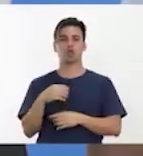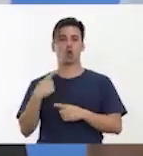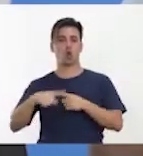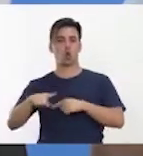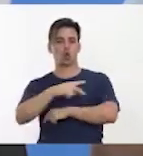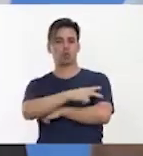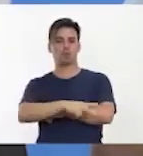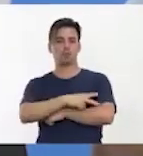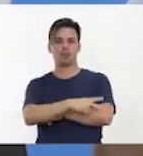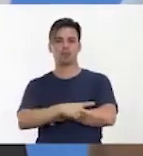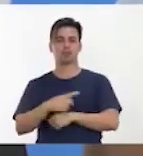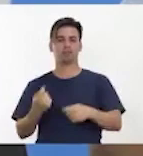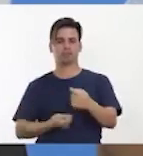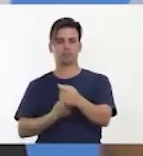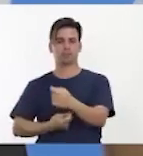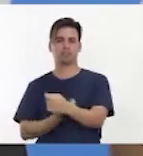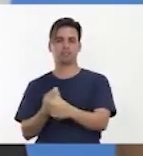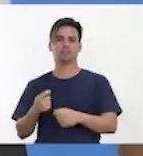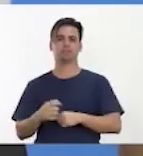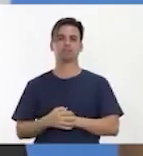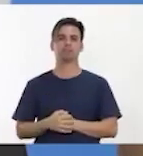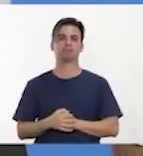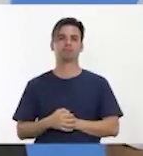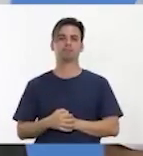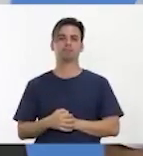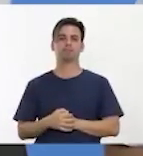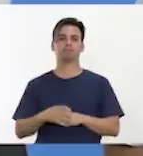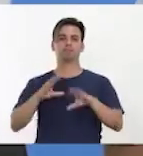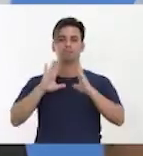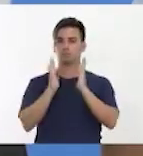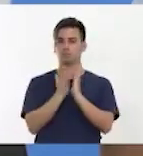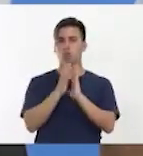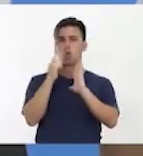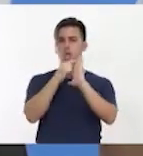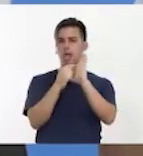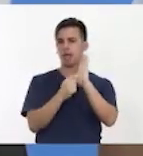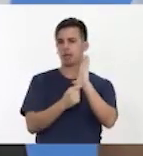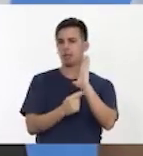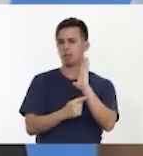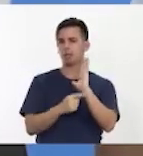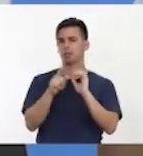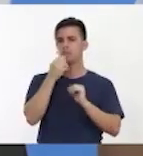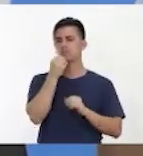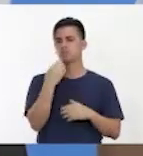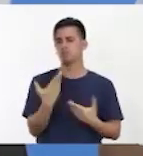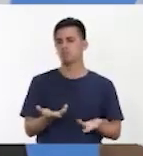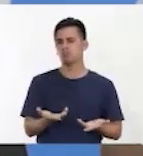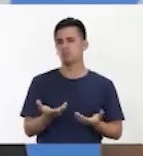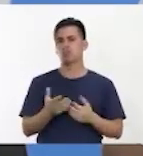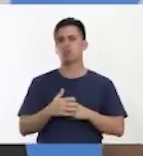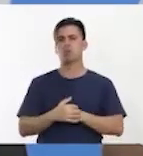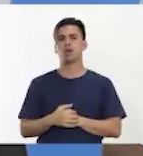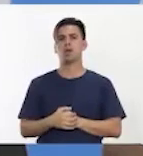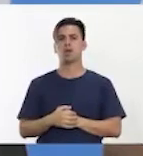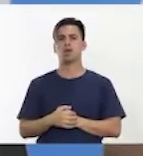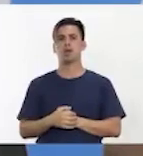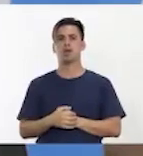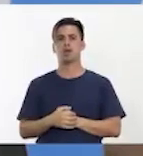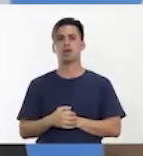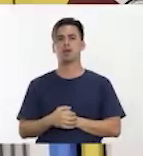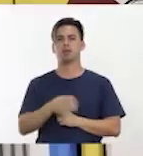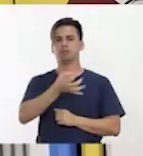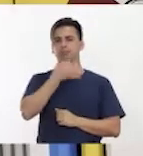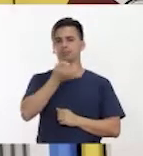guerra que se promovió contra él. Todos estos son elementos que ustedes pueden